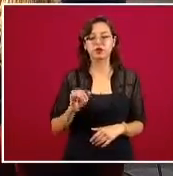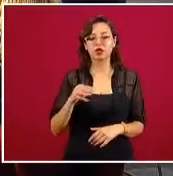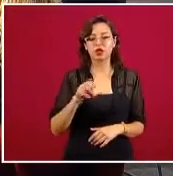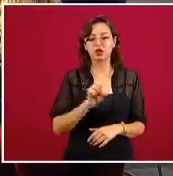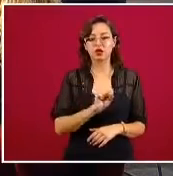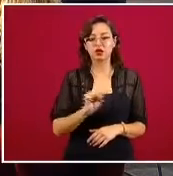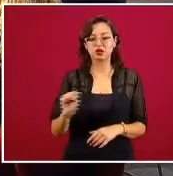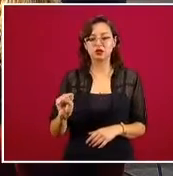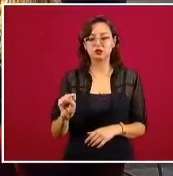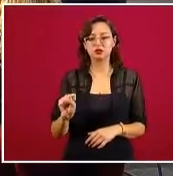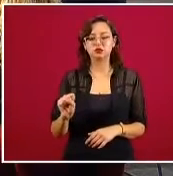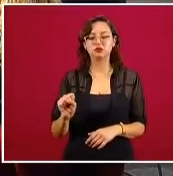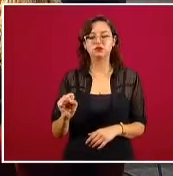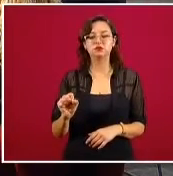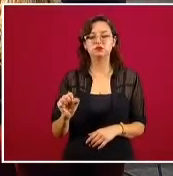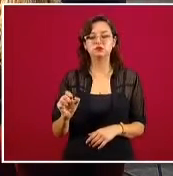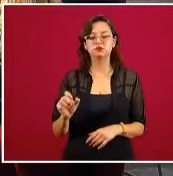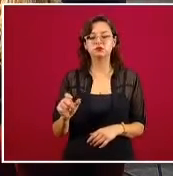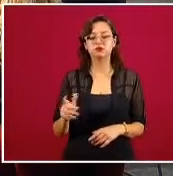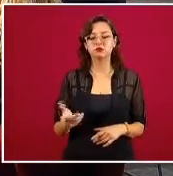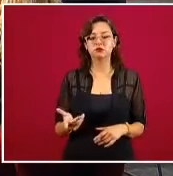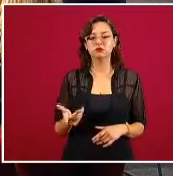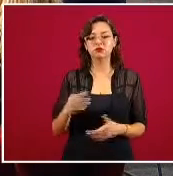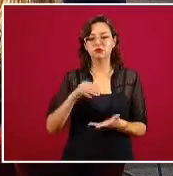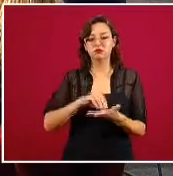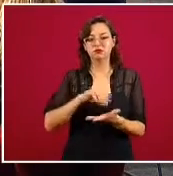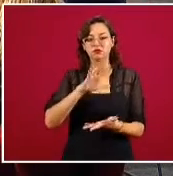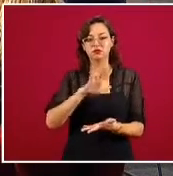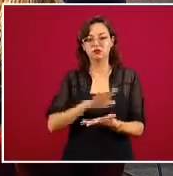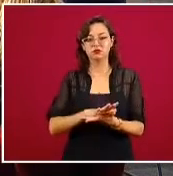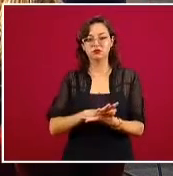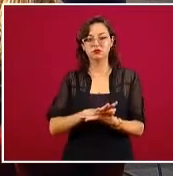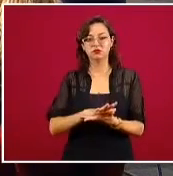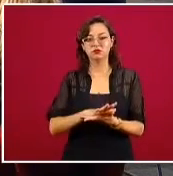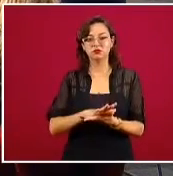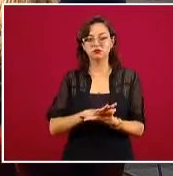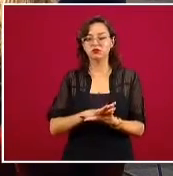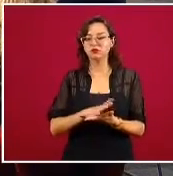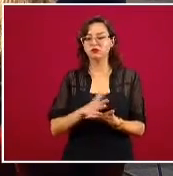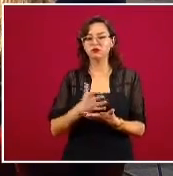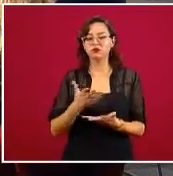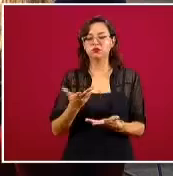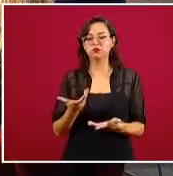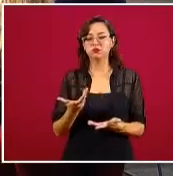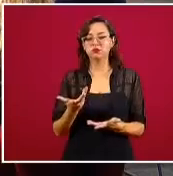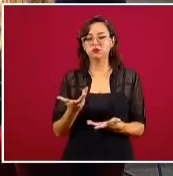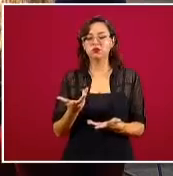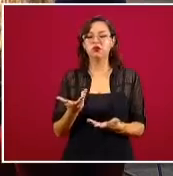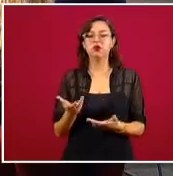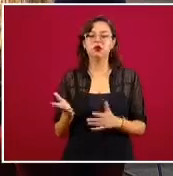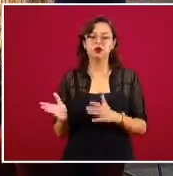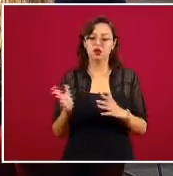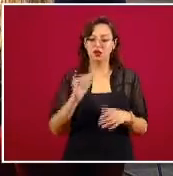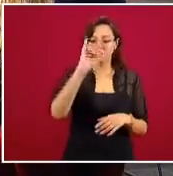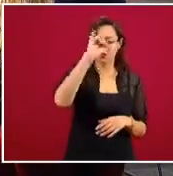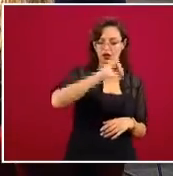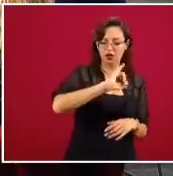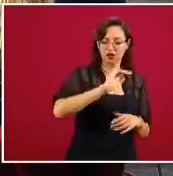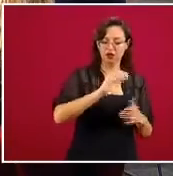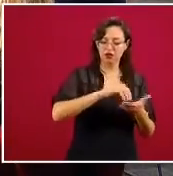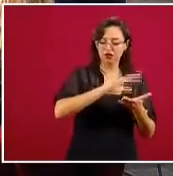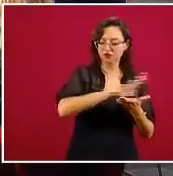si vemos el número de registros no patronales, porque tenemos los registros patronales, sino los